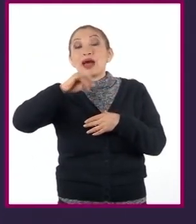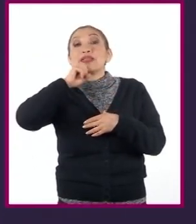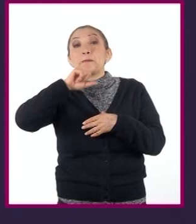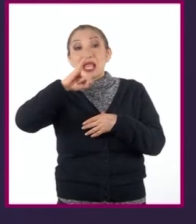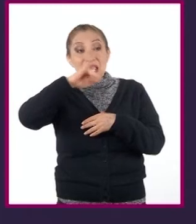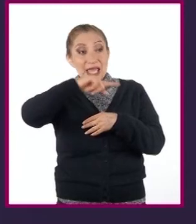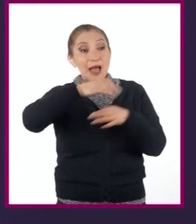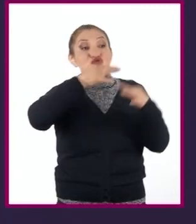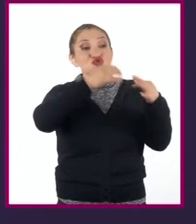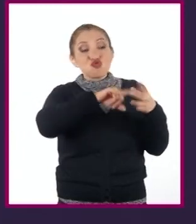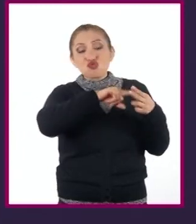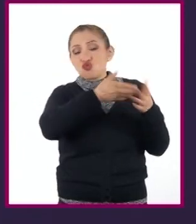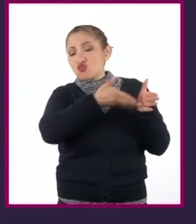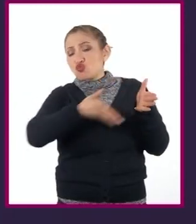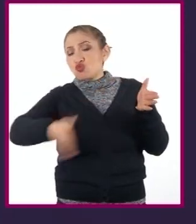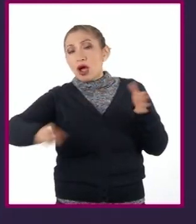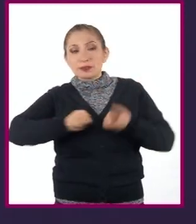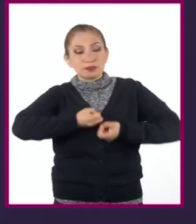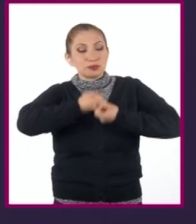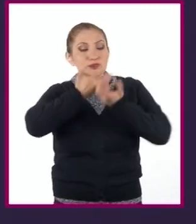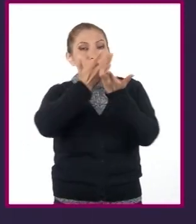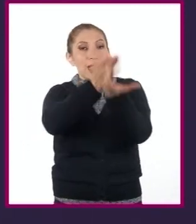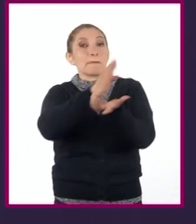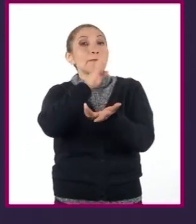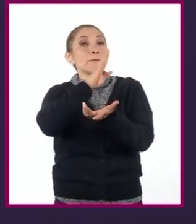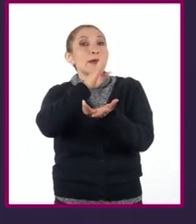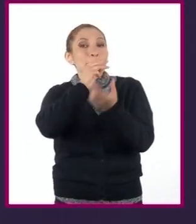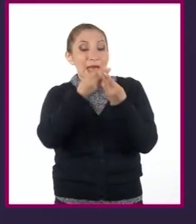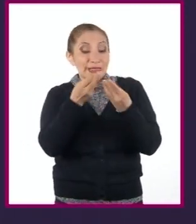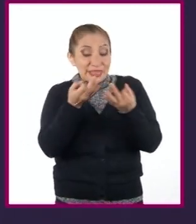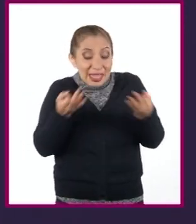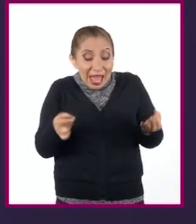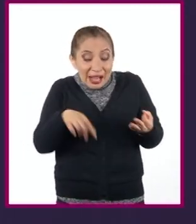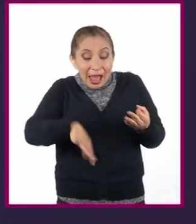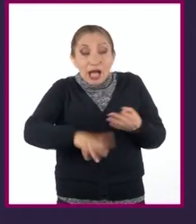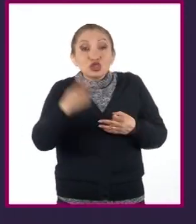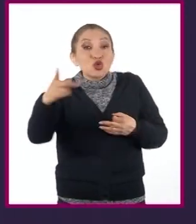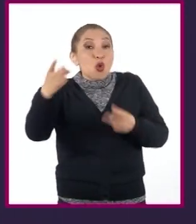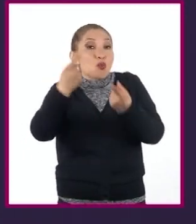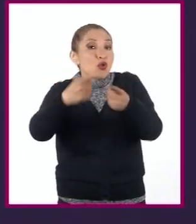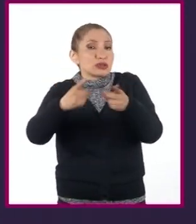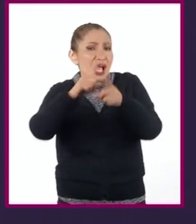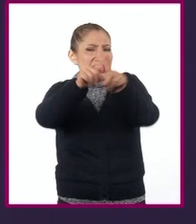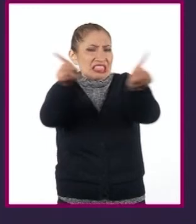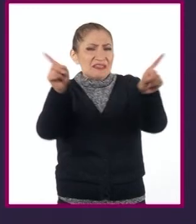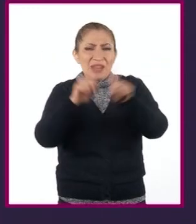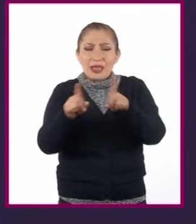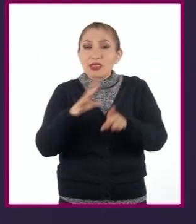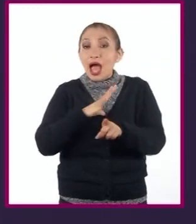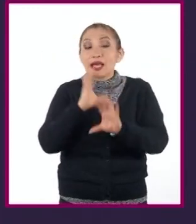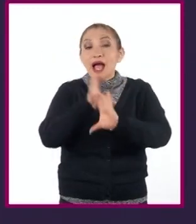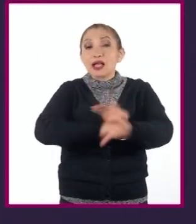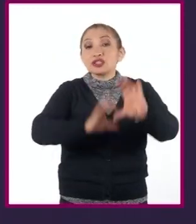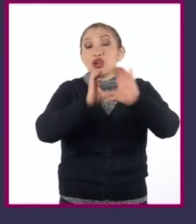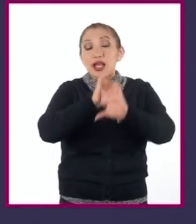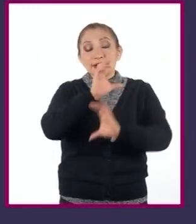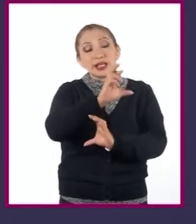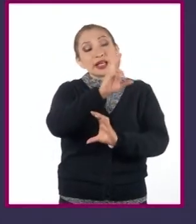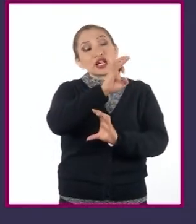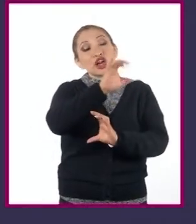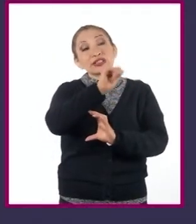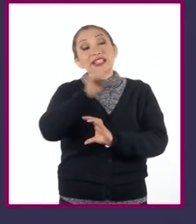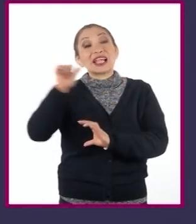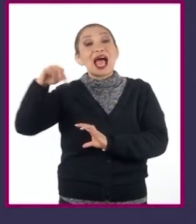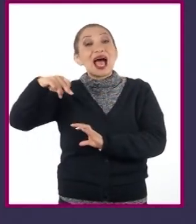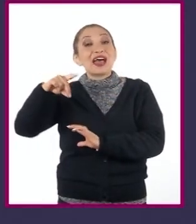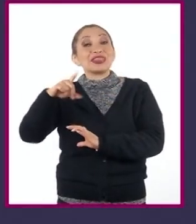inca, en la que se hace una ofrenda a la Madre Tierra. Y entre su música, muy diversa, hay canciones criollas de los